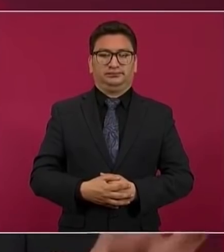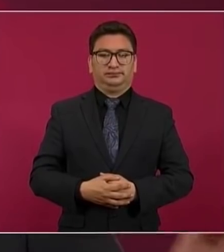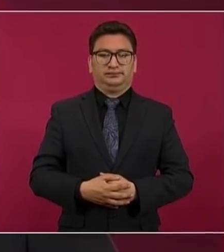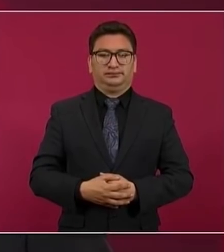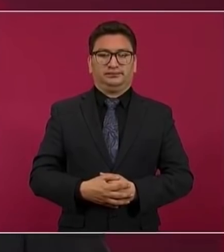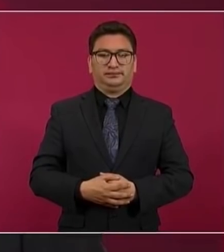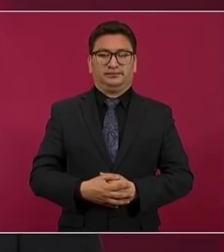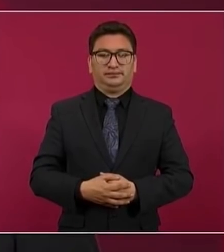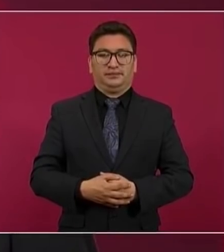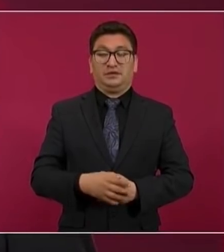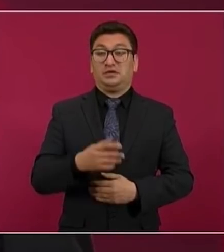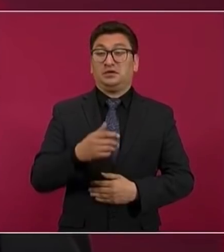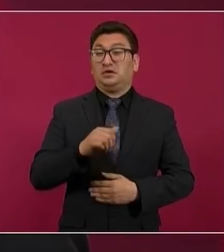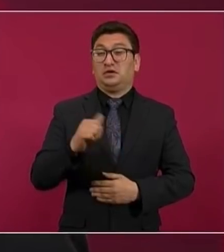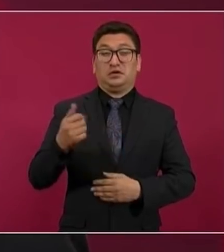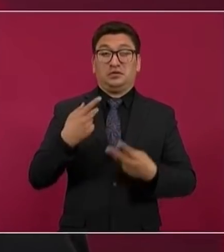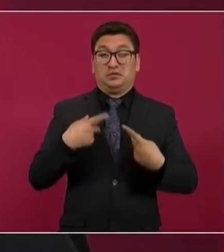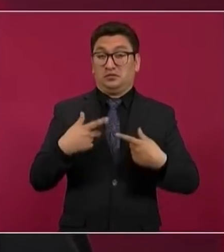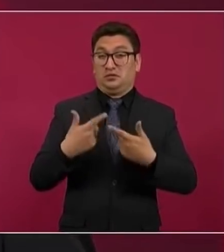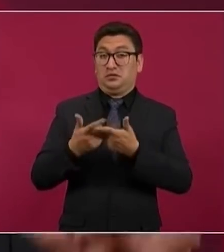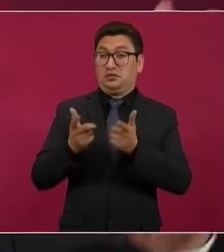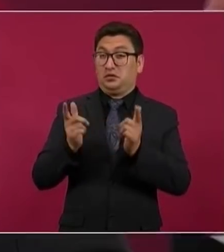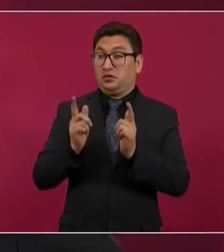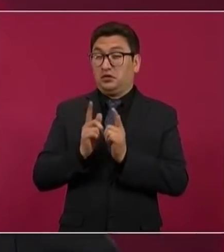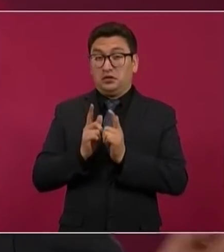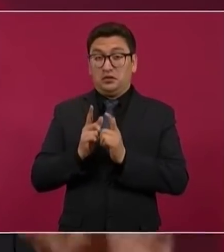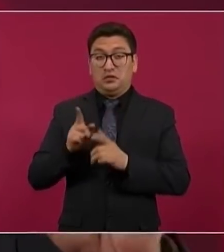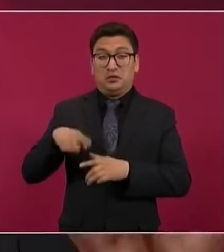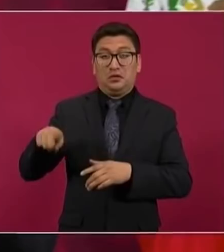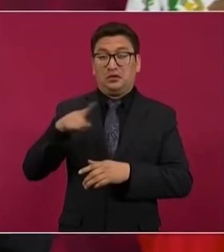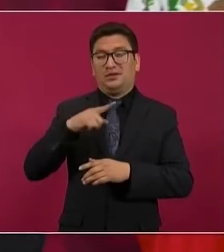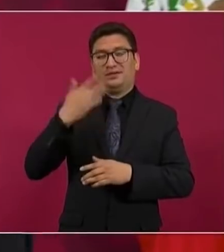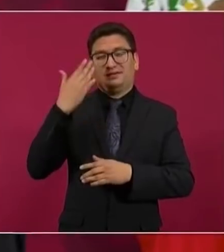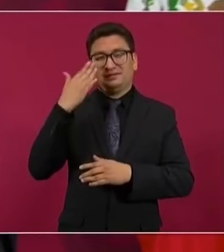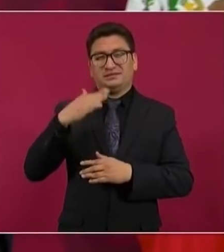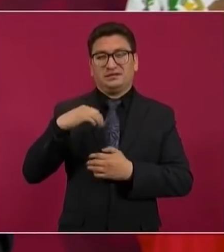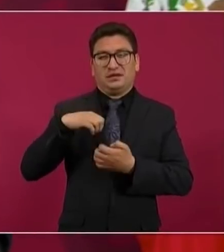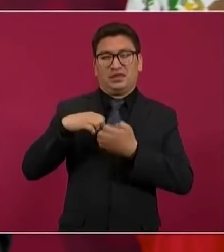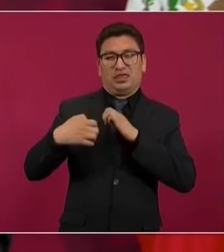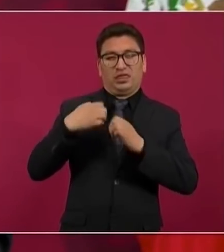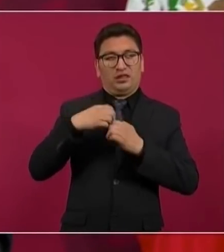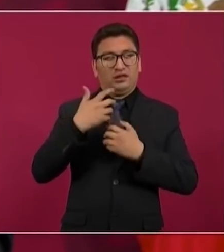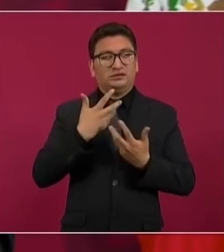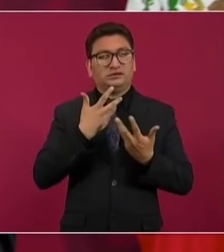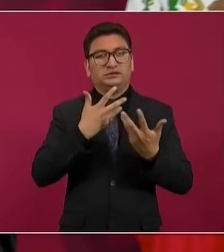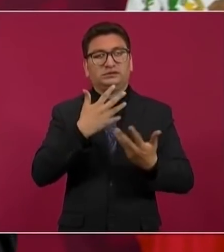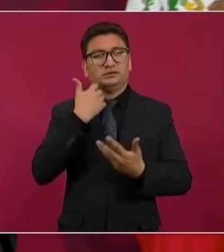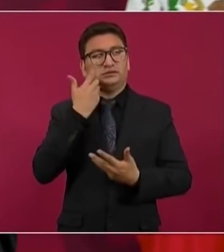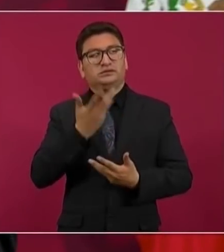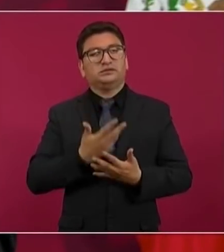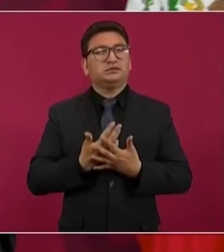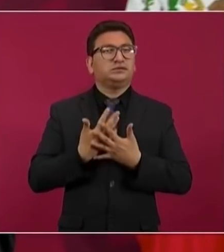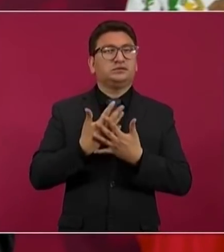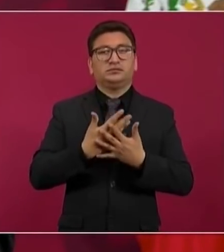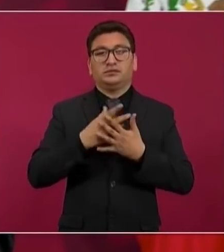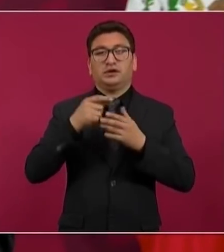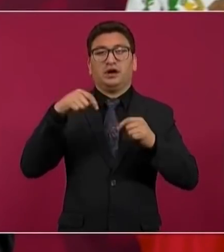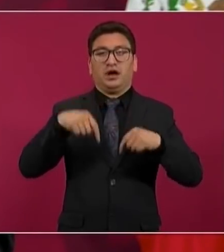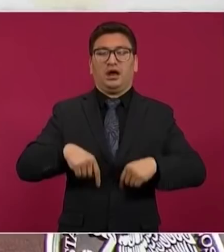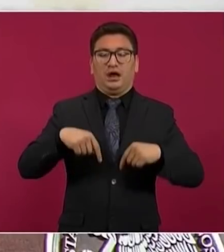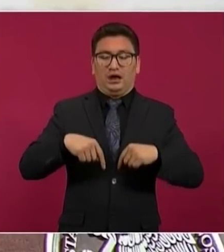nuestros adversarios esperando, ¿no?, que se incendiara el